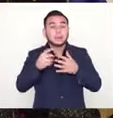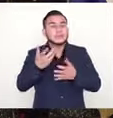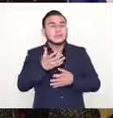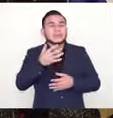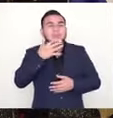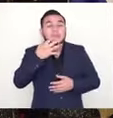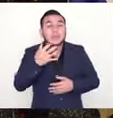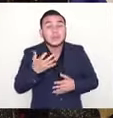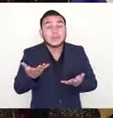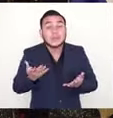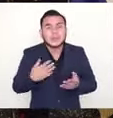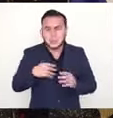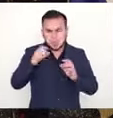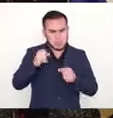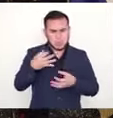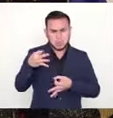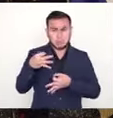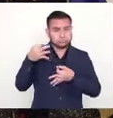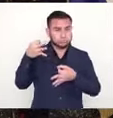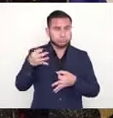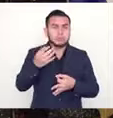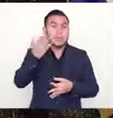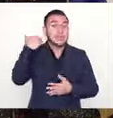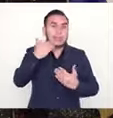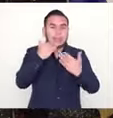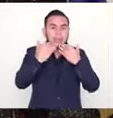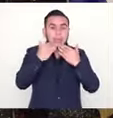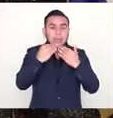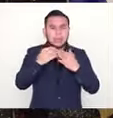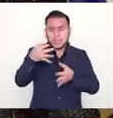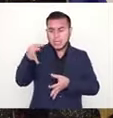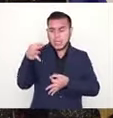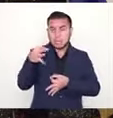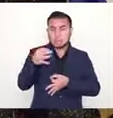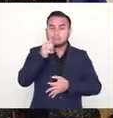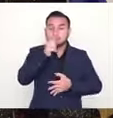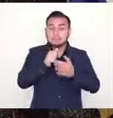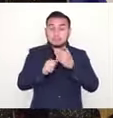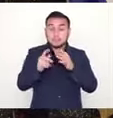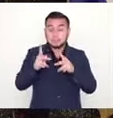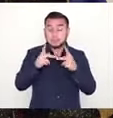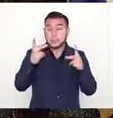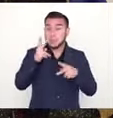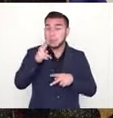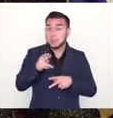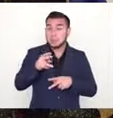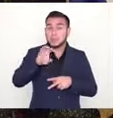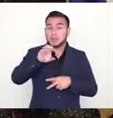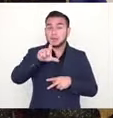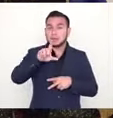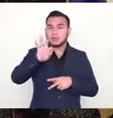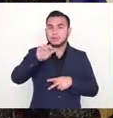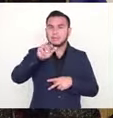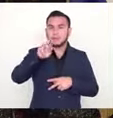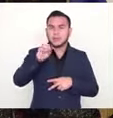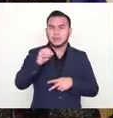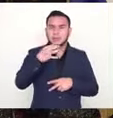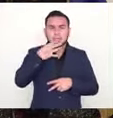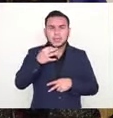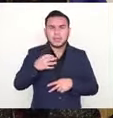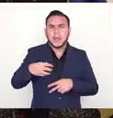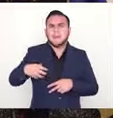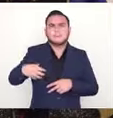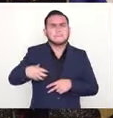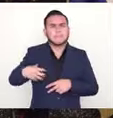porque ellos tienen que tener protección constitucional de entregar los documentos fiscales pero aparte de eso mienten en sus